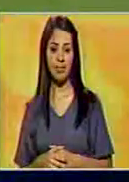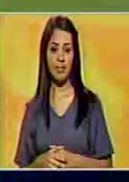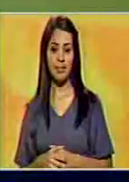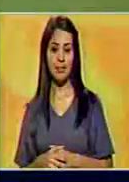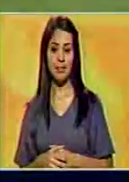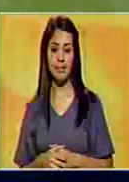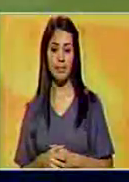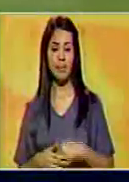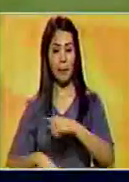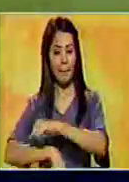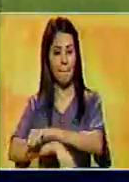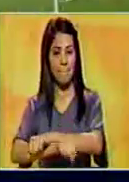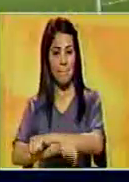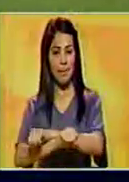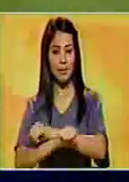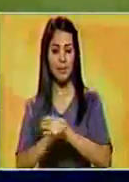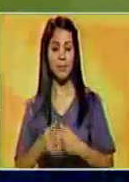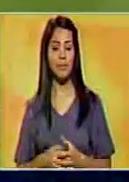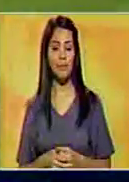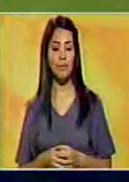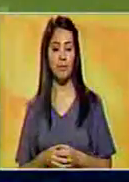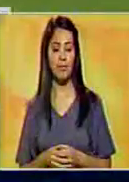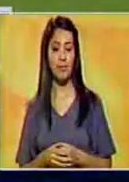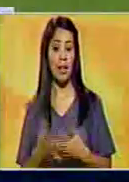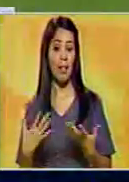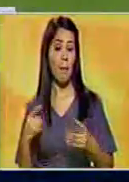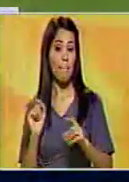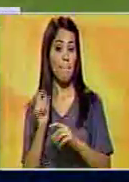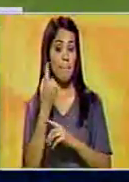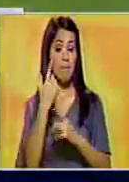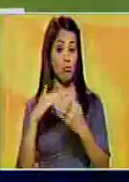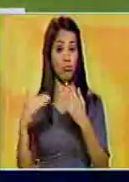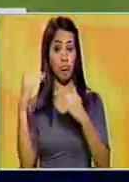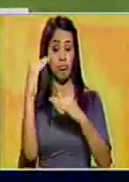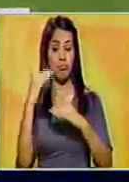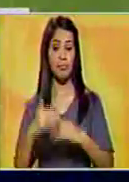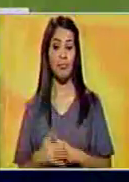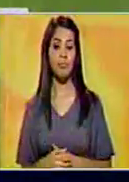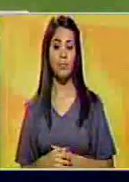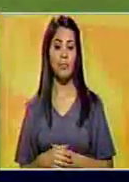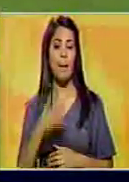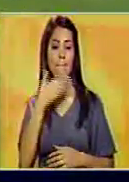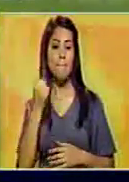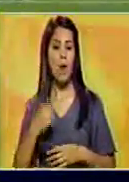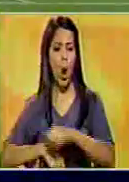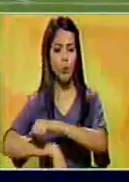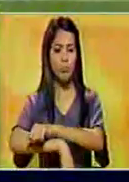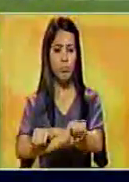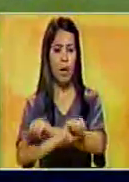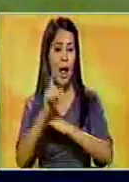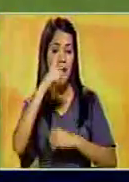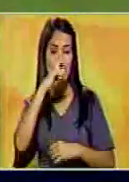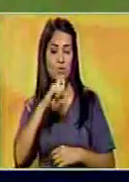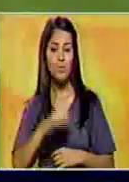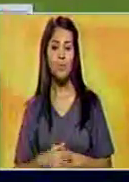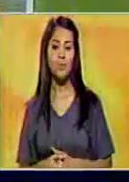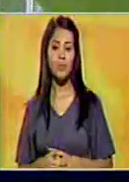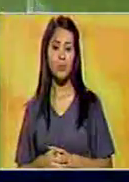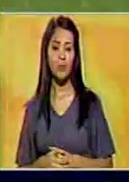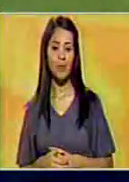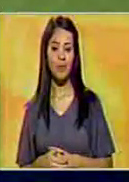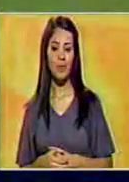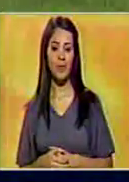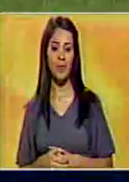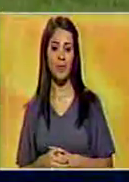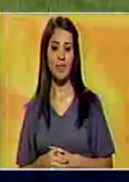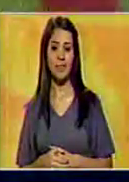En el balompié, Deina Castellanos entró entre los finalistas del premio Puskás al mejor gol del año. Deina, con su gol desde la media